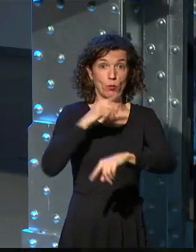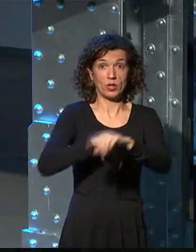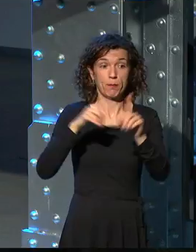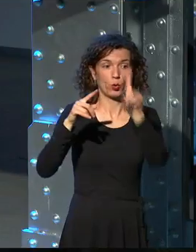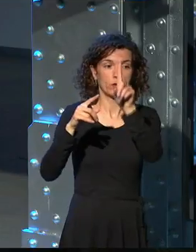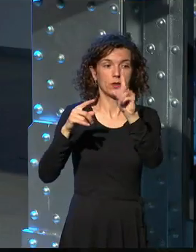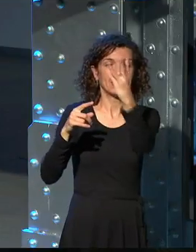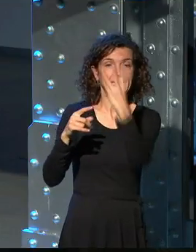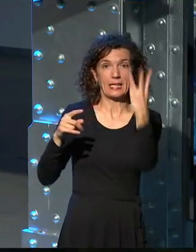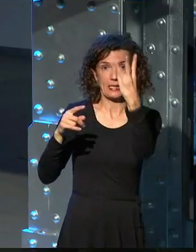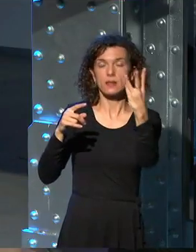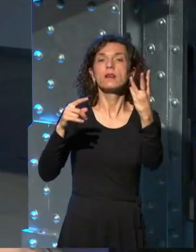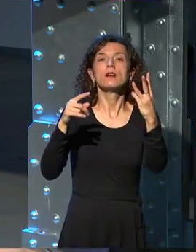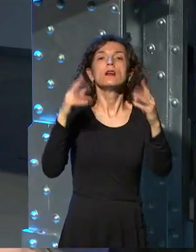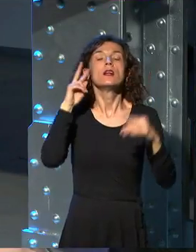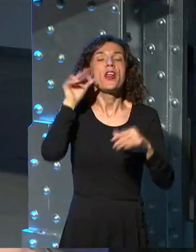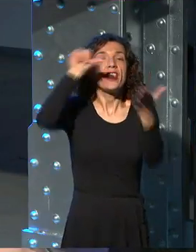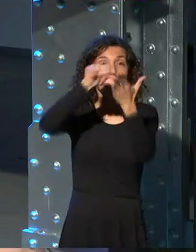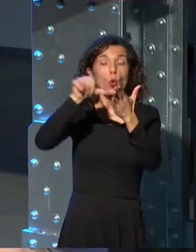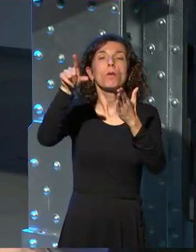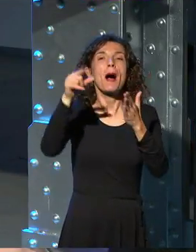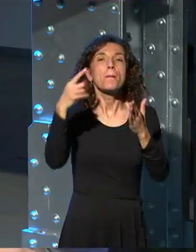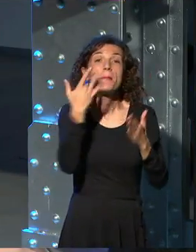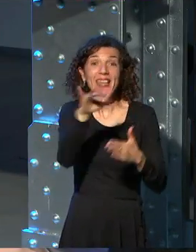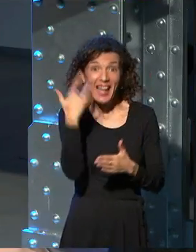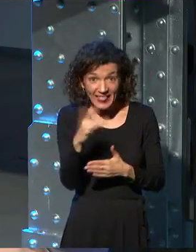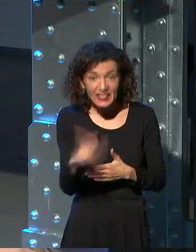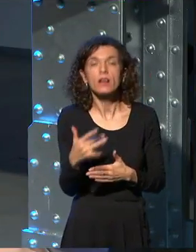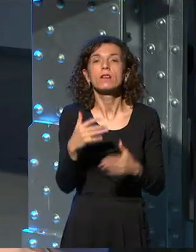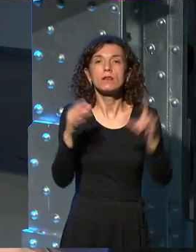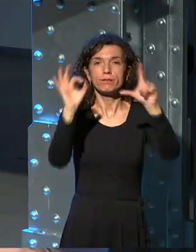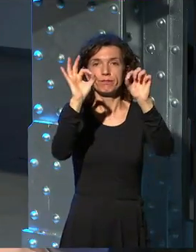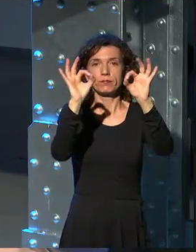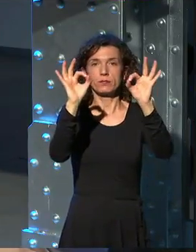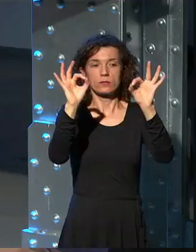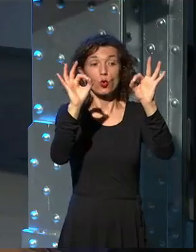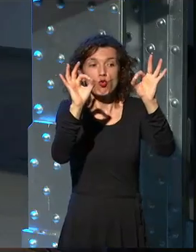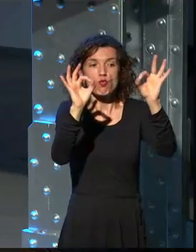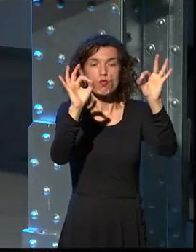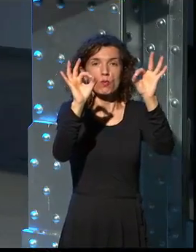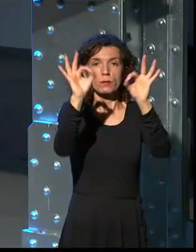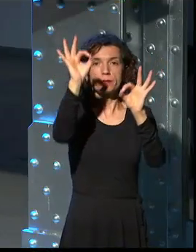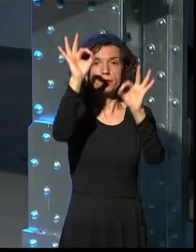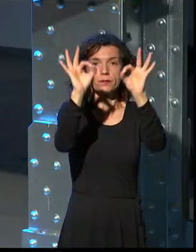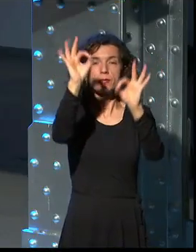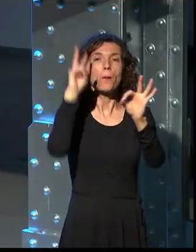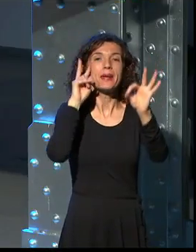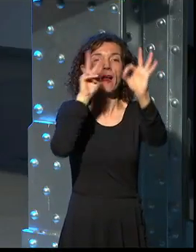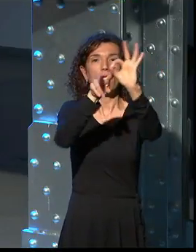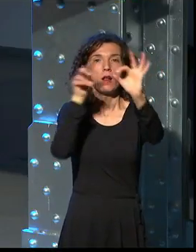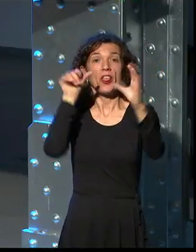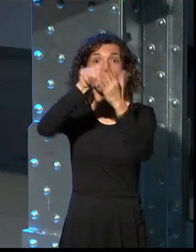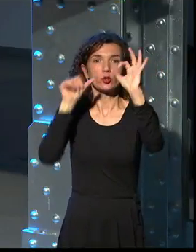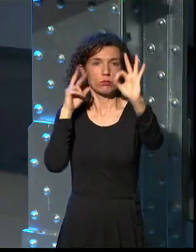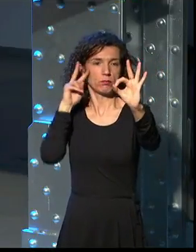derecho aparece más brillante y además aparece estar colocado por encima de los otros. Sin abandonar la mirada del